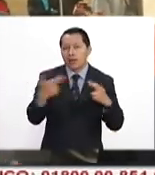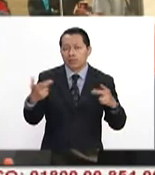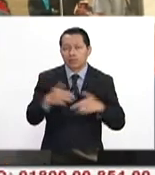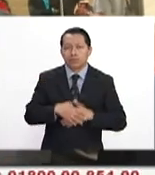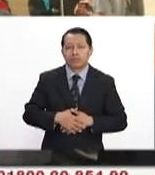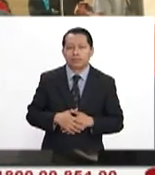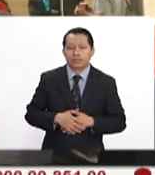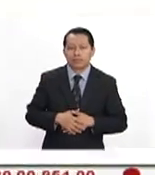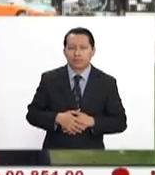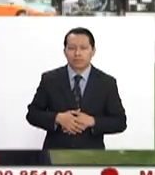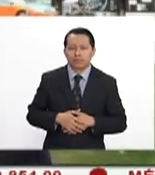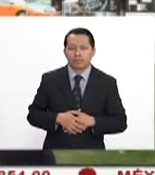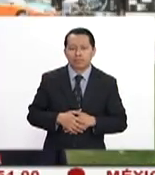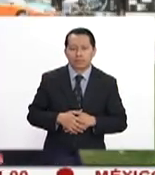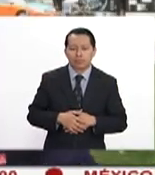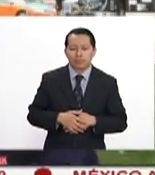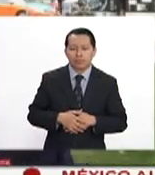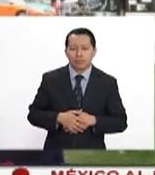relación.